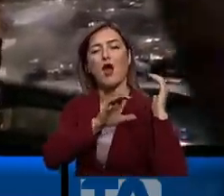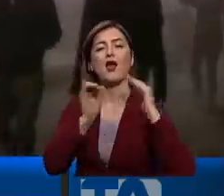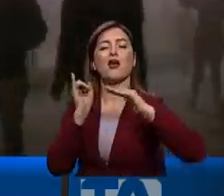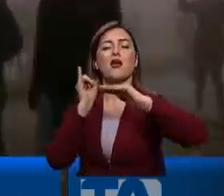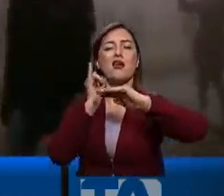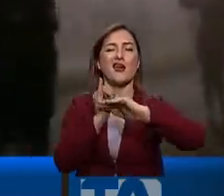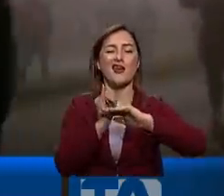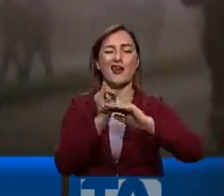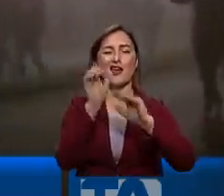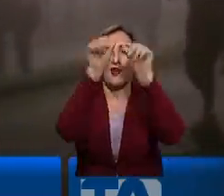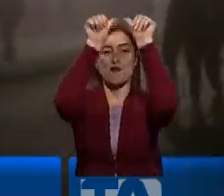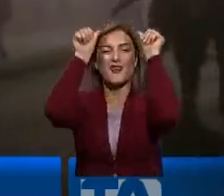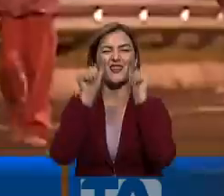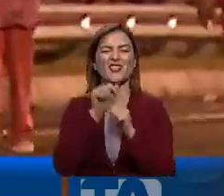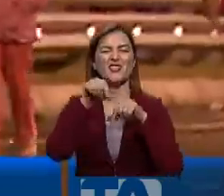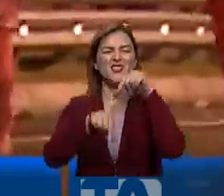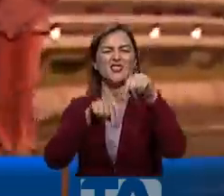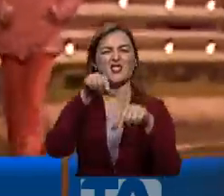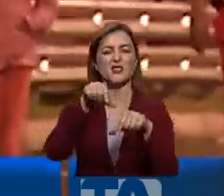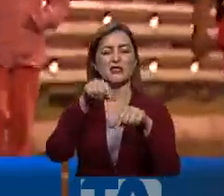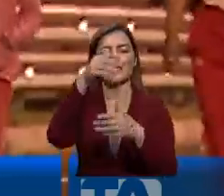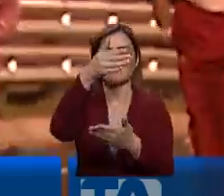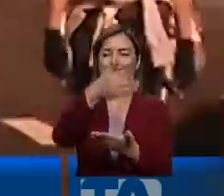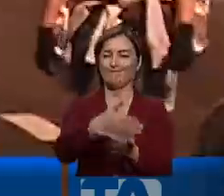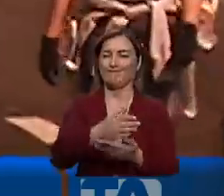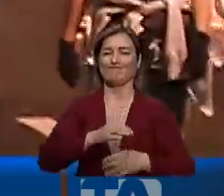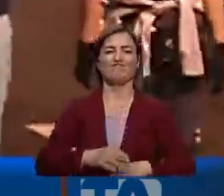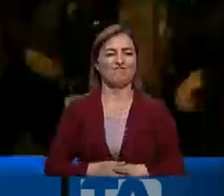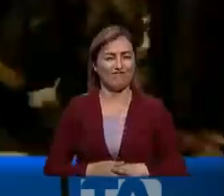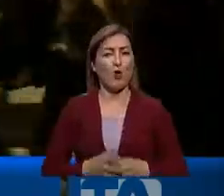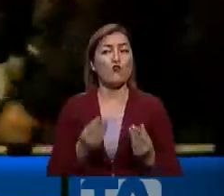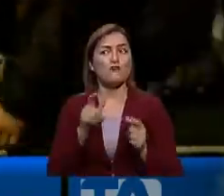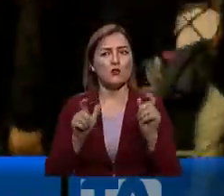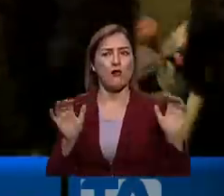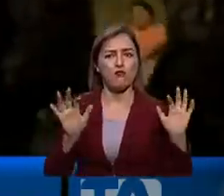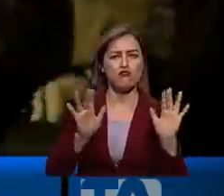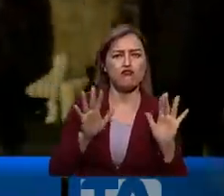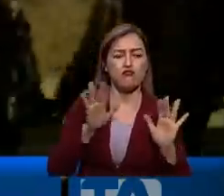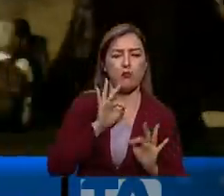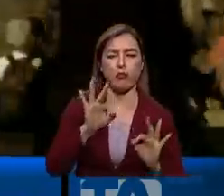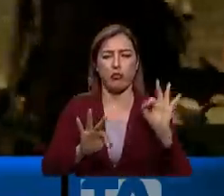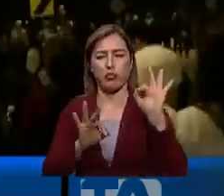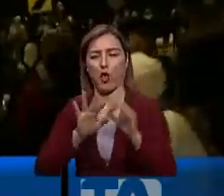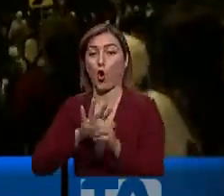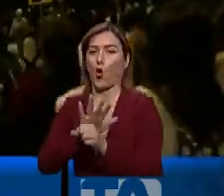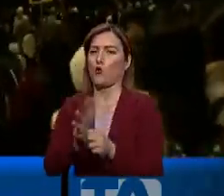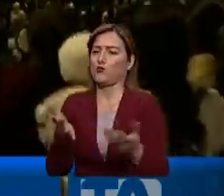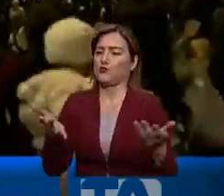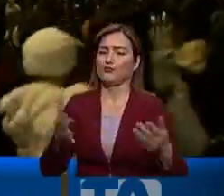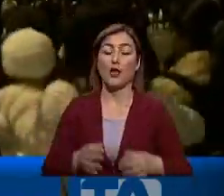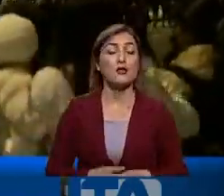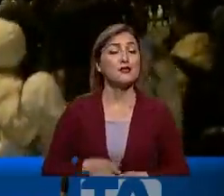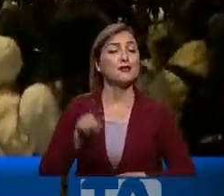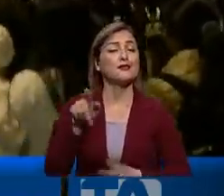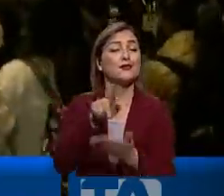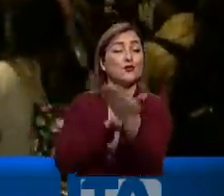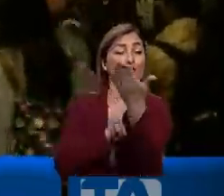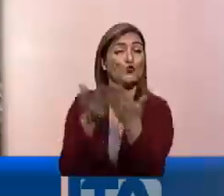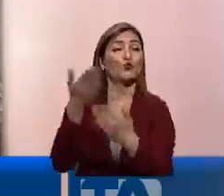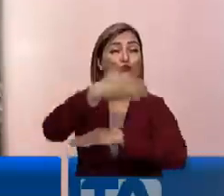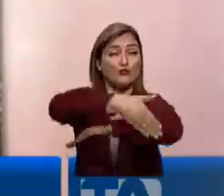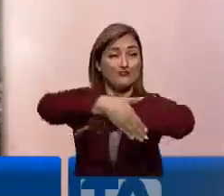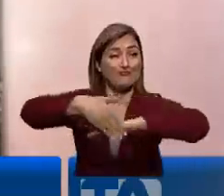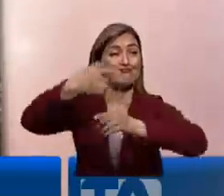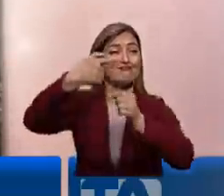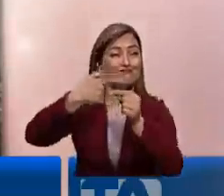del Quinche para evitar aglomeraciones y posteriores contagios de coronavirus. La romería de la Virgen del Quinche es una tradición que se realizaba en las calles